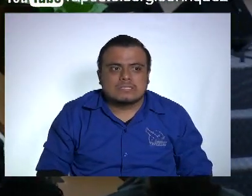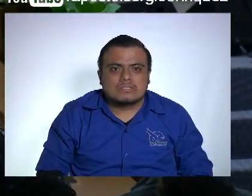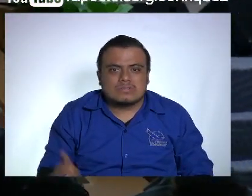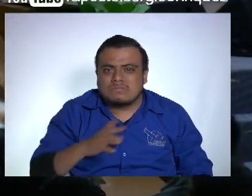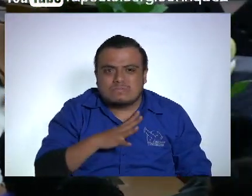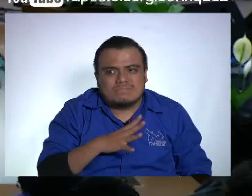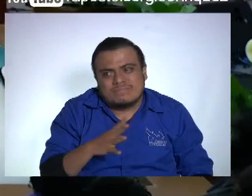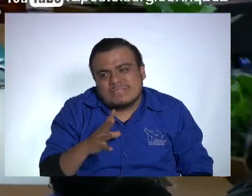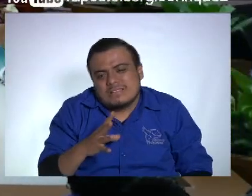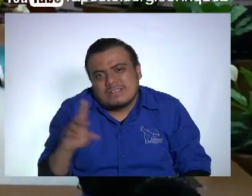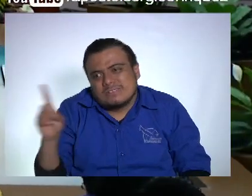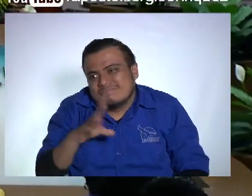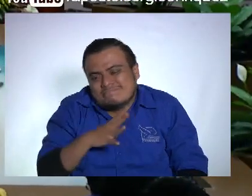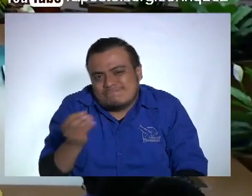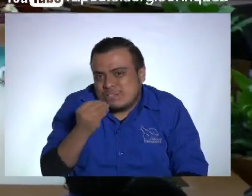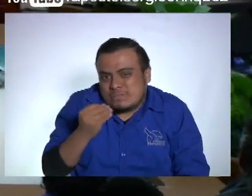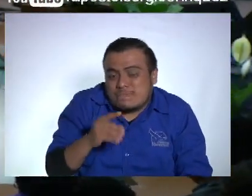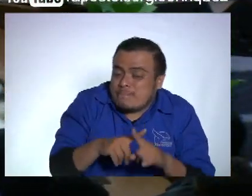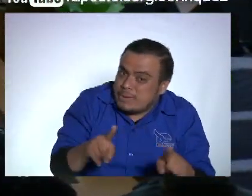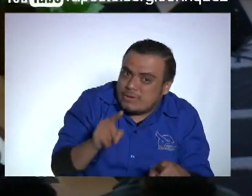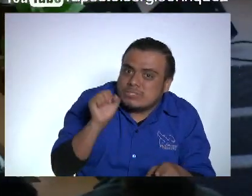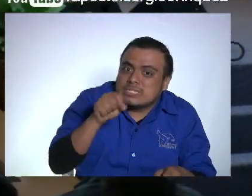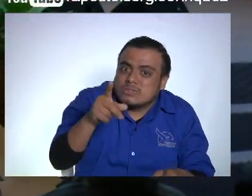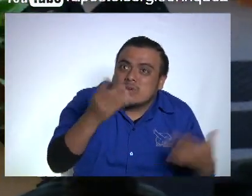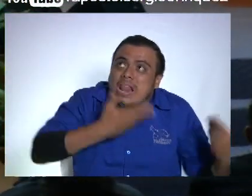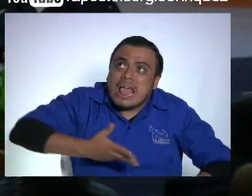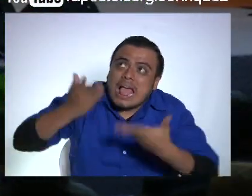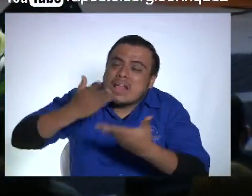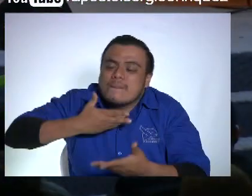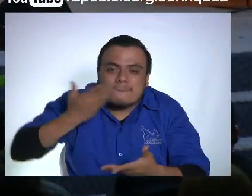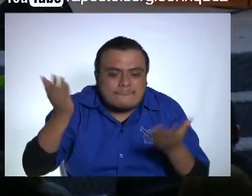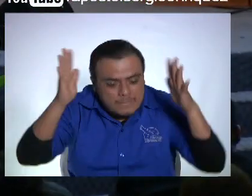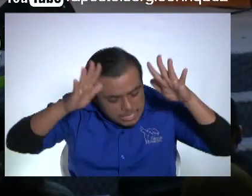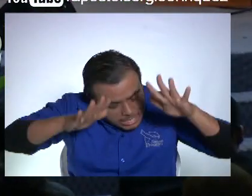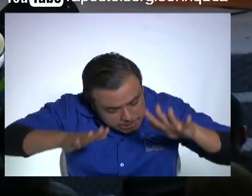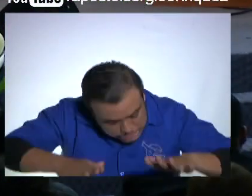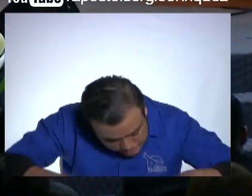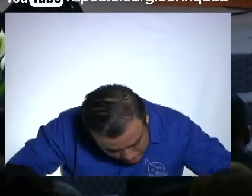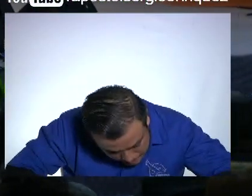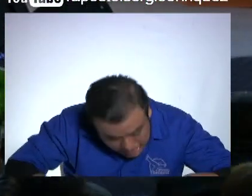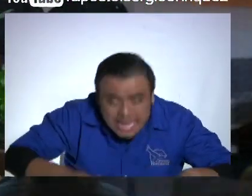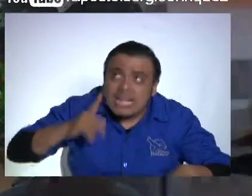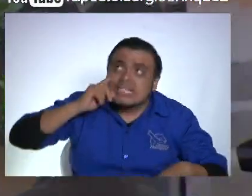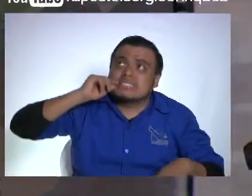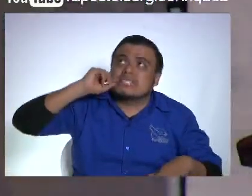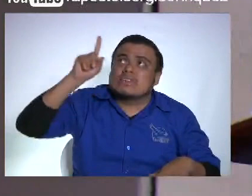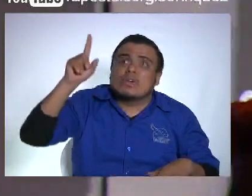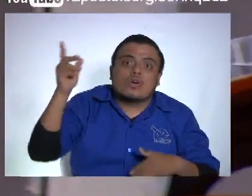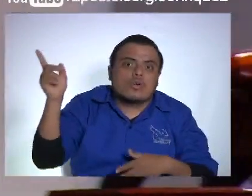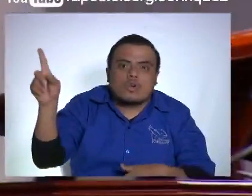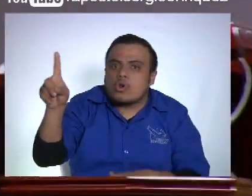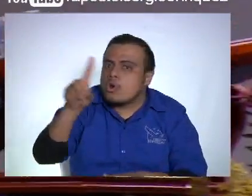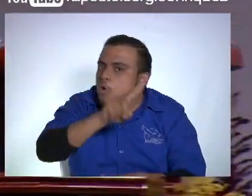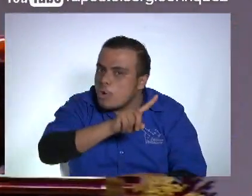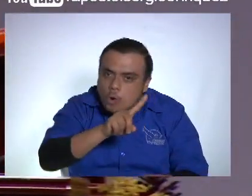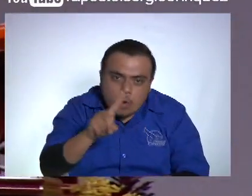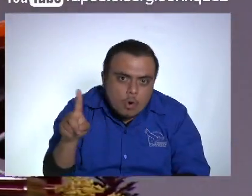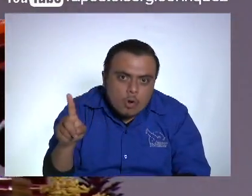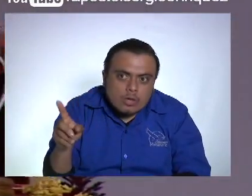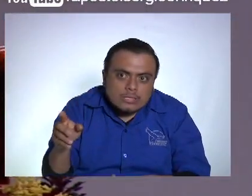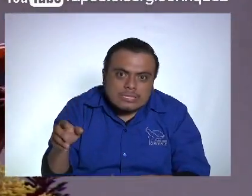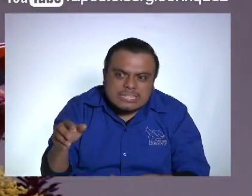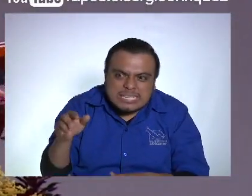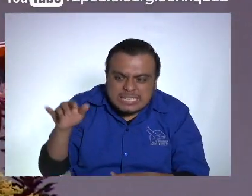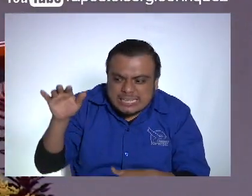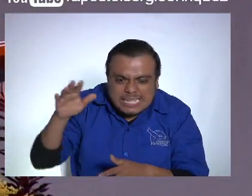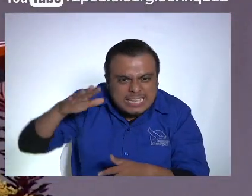para comer mañana. Pero si tú levantas tu mejor perfume, créeme que el Señor no te va a dejar avergonzado.